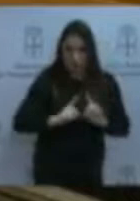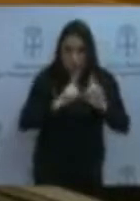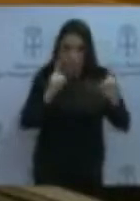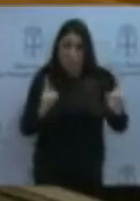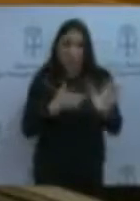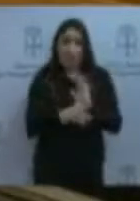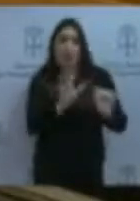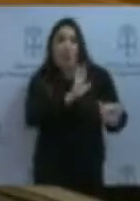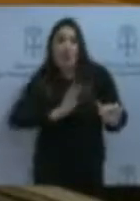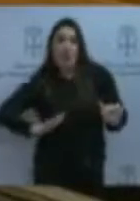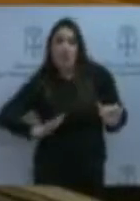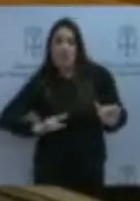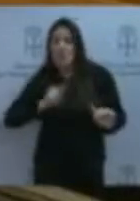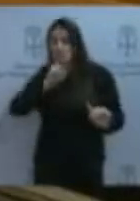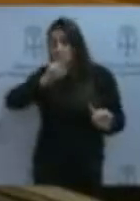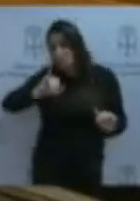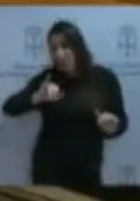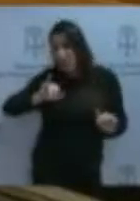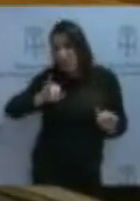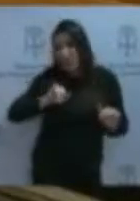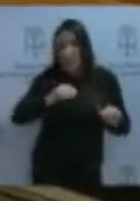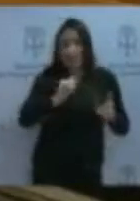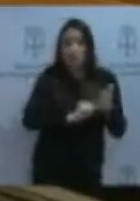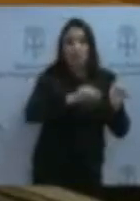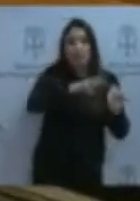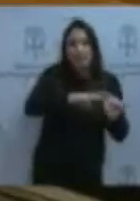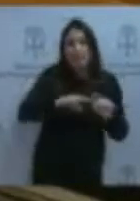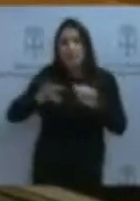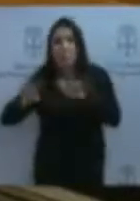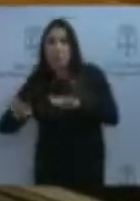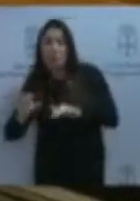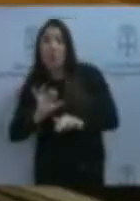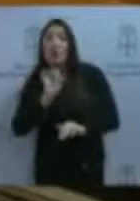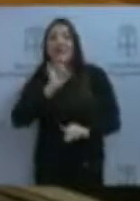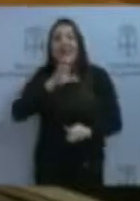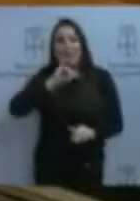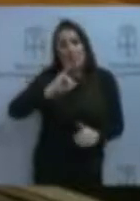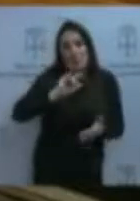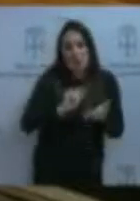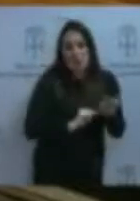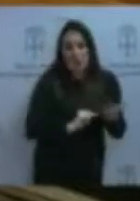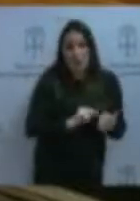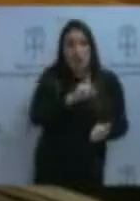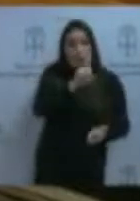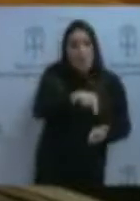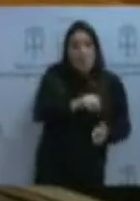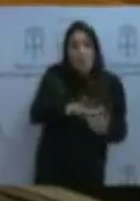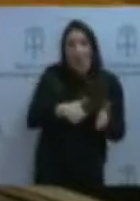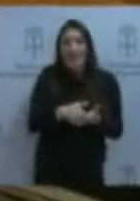eventuales, que hay unos 2.000 de entre 3 y 9 meses y que hay unos 15.000 de entre 1 y 3 meses,